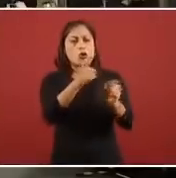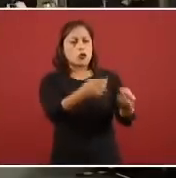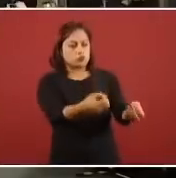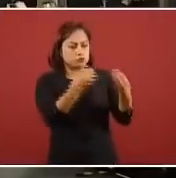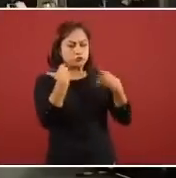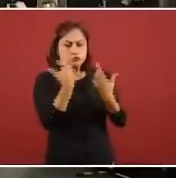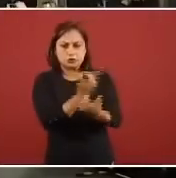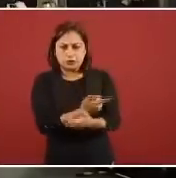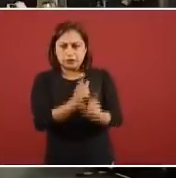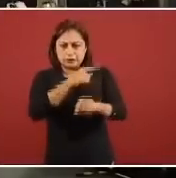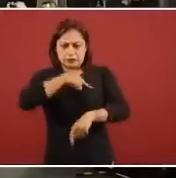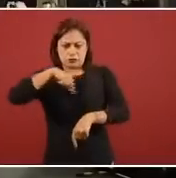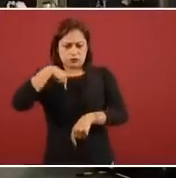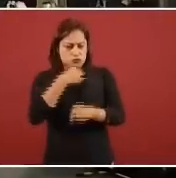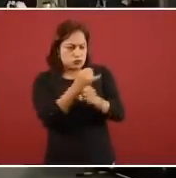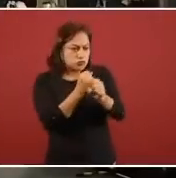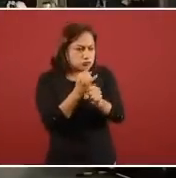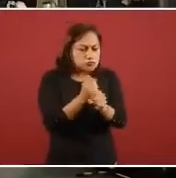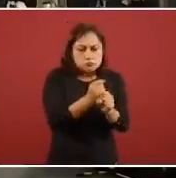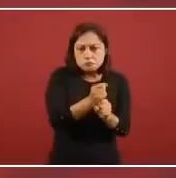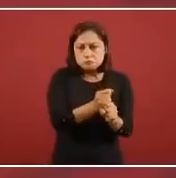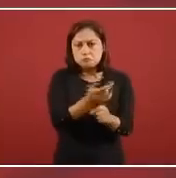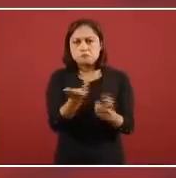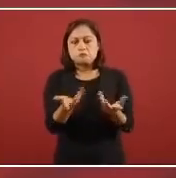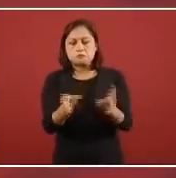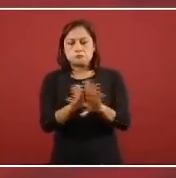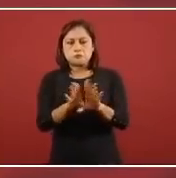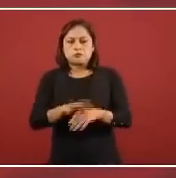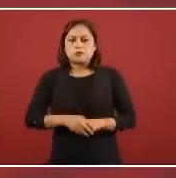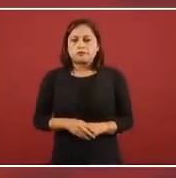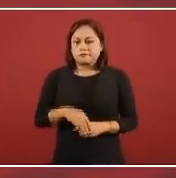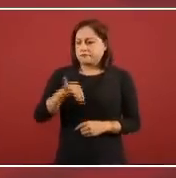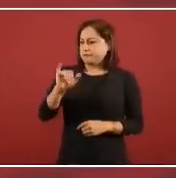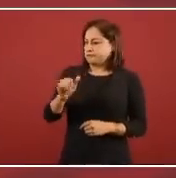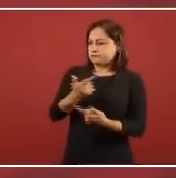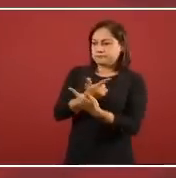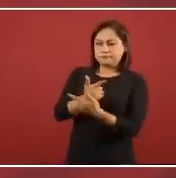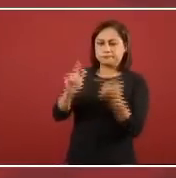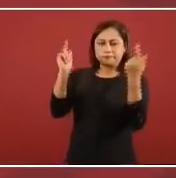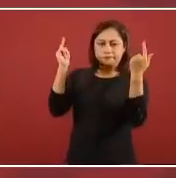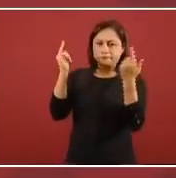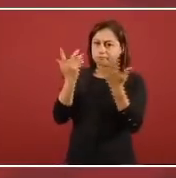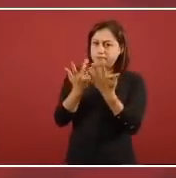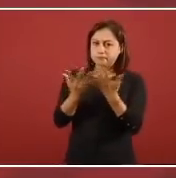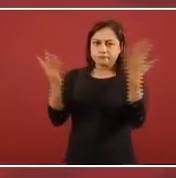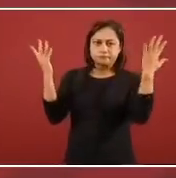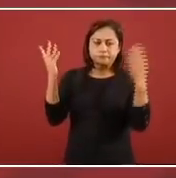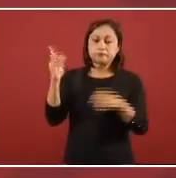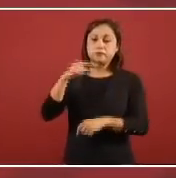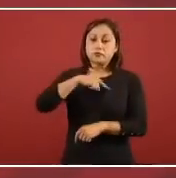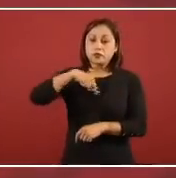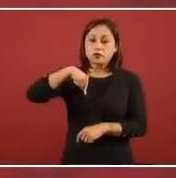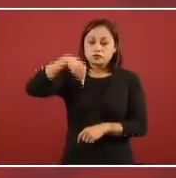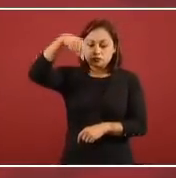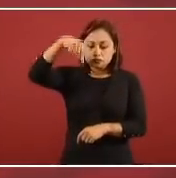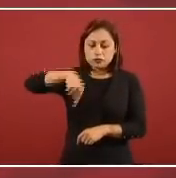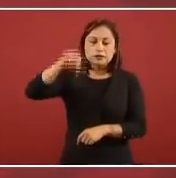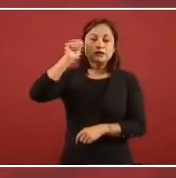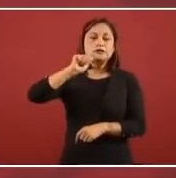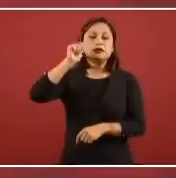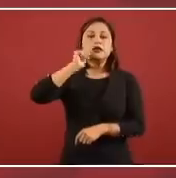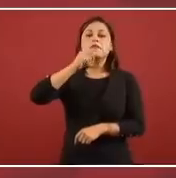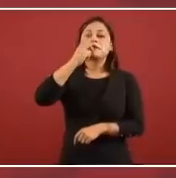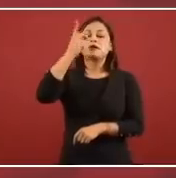del presidente sorprendió, pues habló de Loret de Mola, habló de Emilio Azcárraga e incluso logró